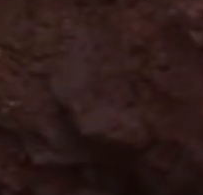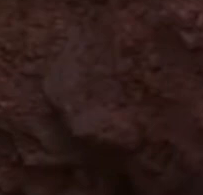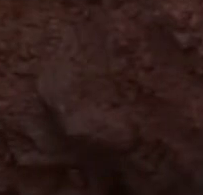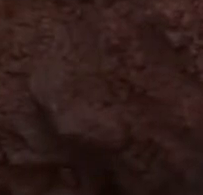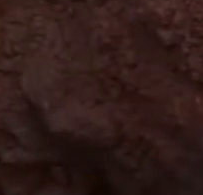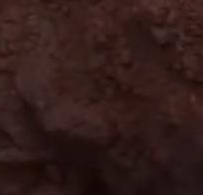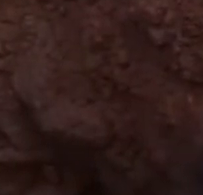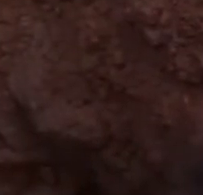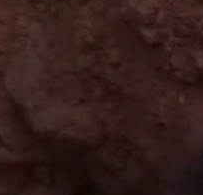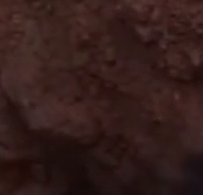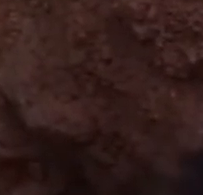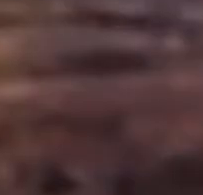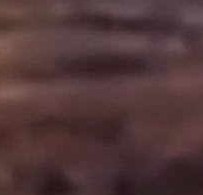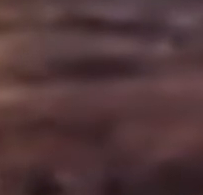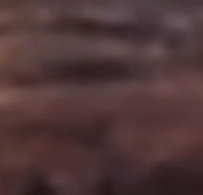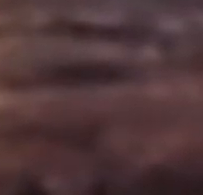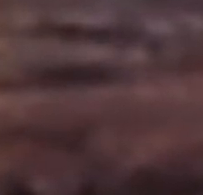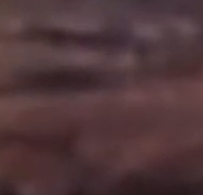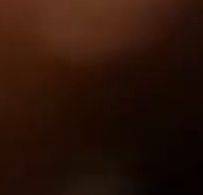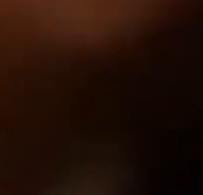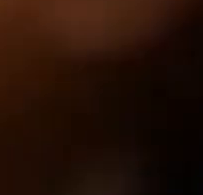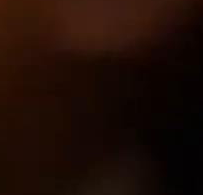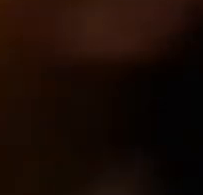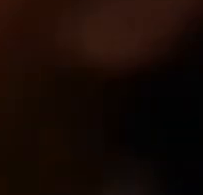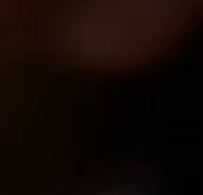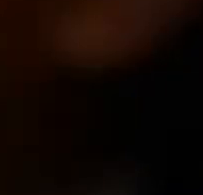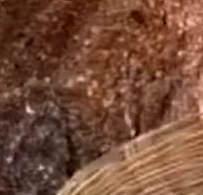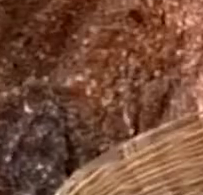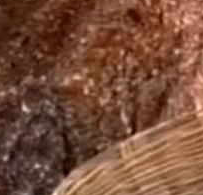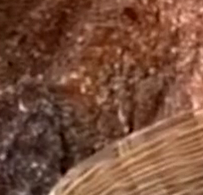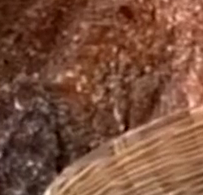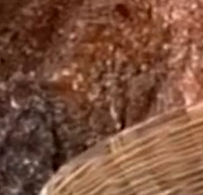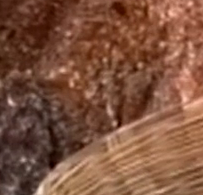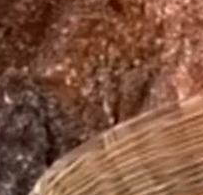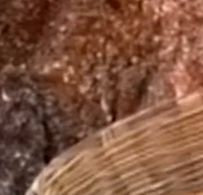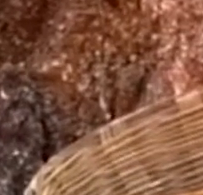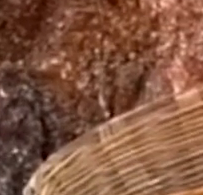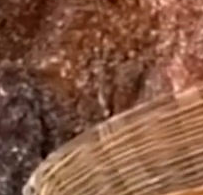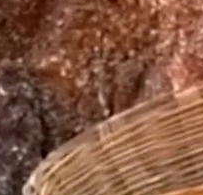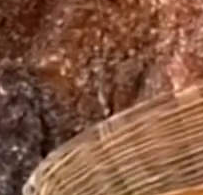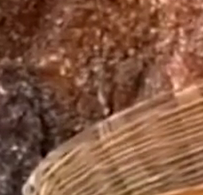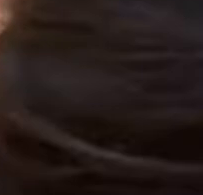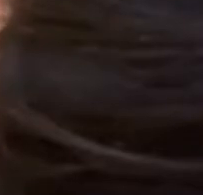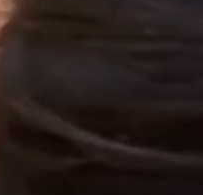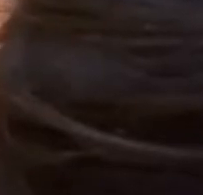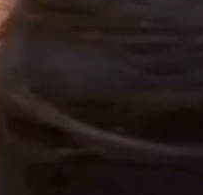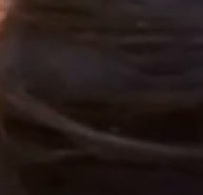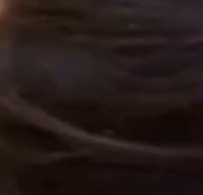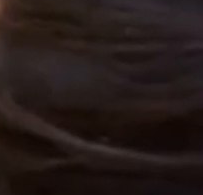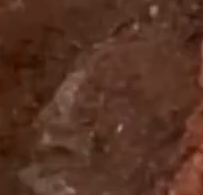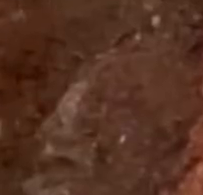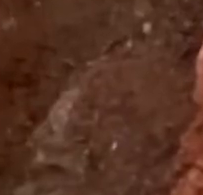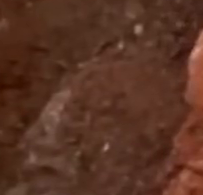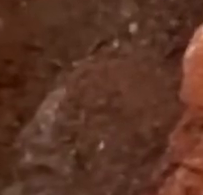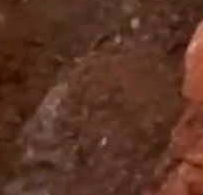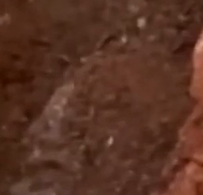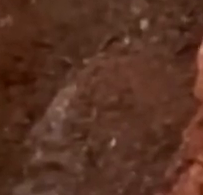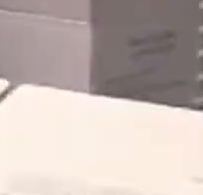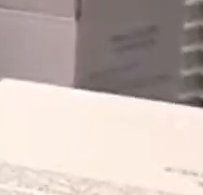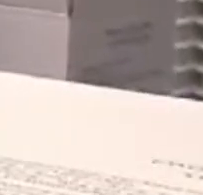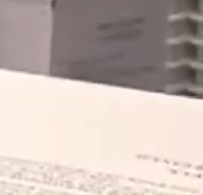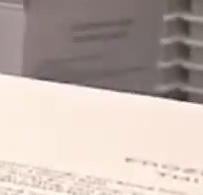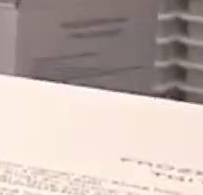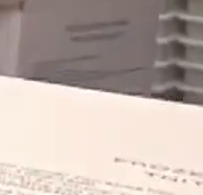¿Por qué la esclavitud? Es una serie de documentales que revelan cómo hombres, mujeres y niños viven como